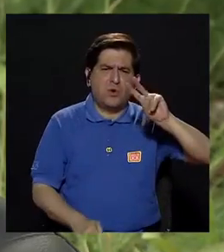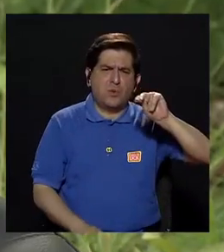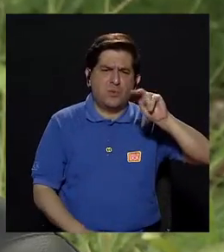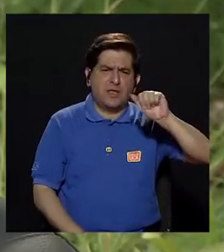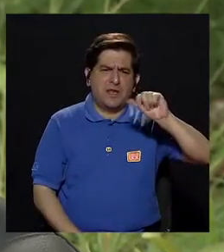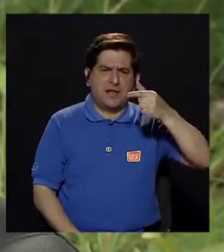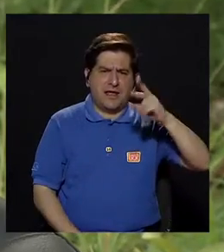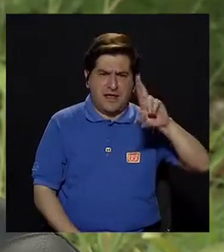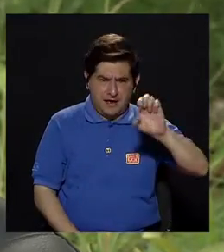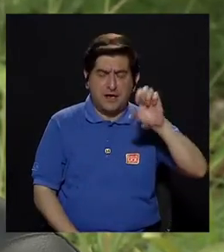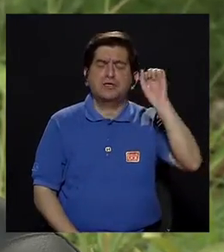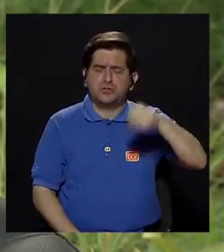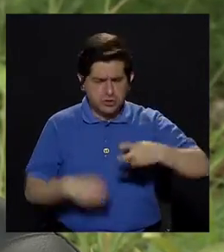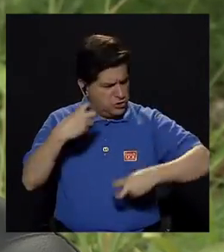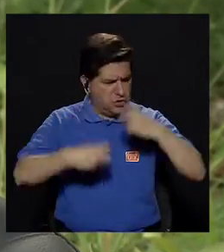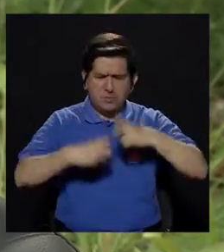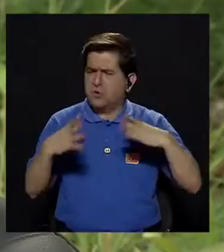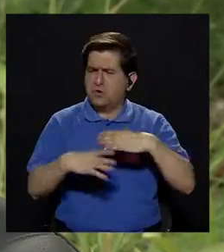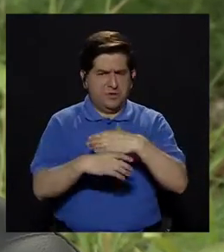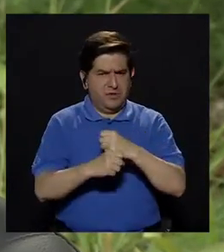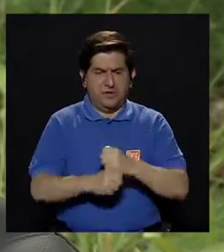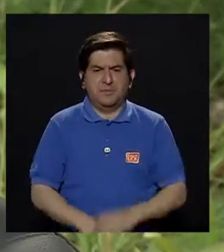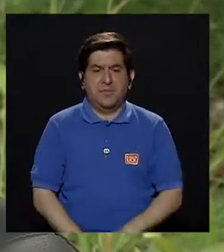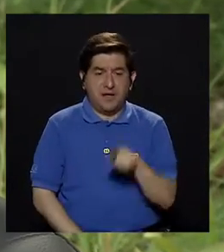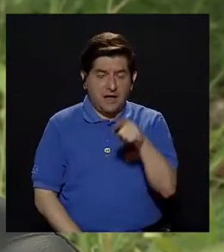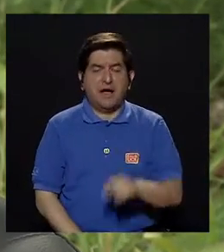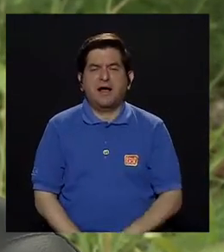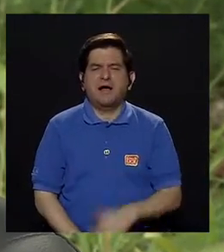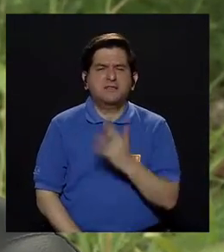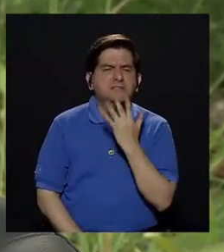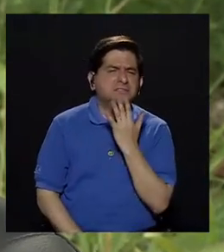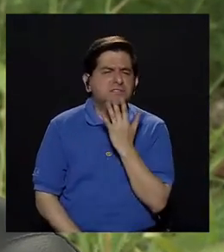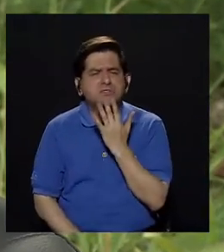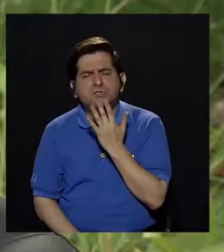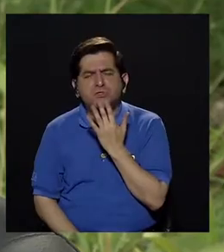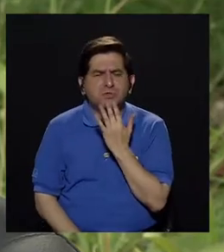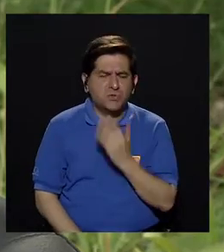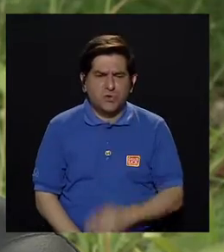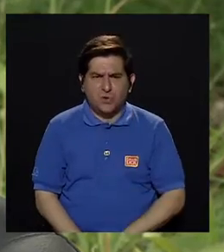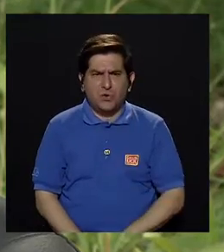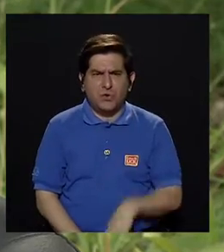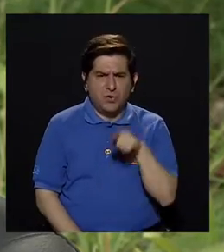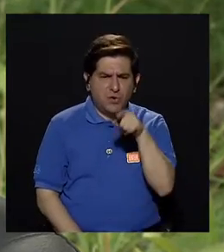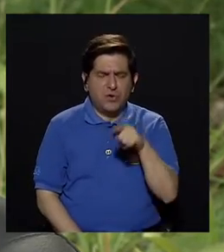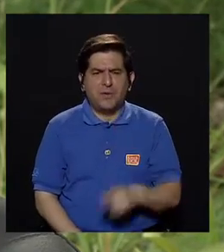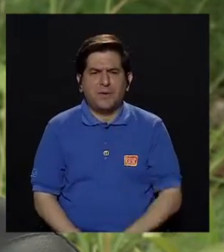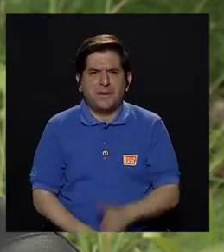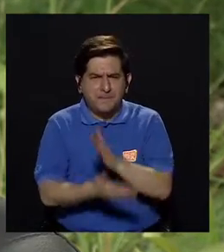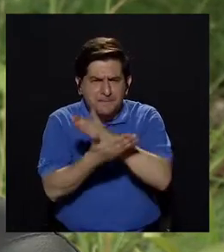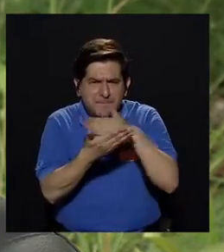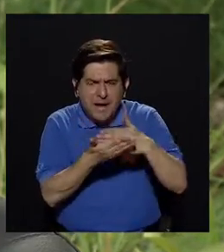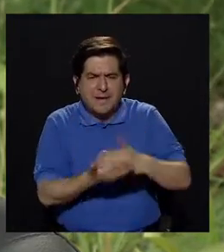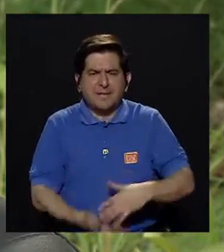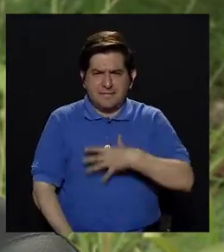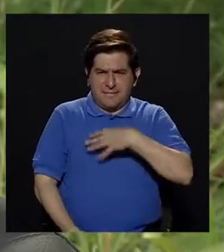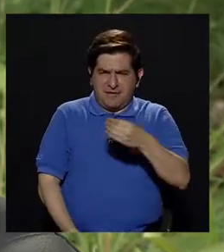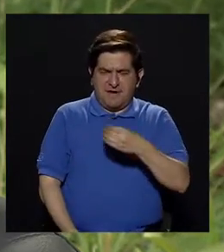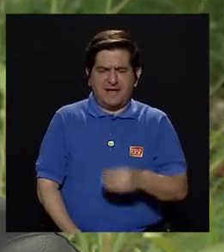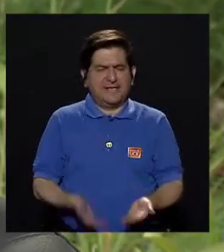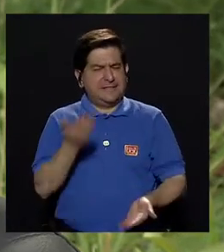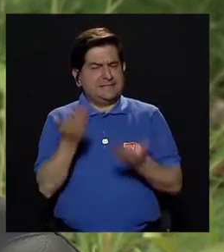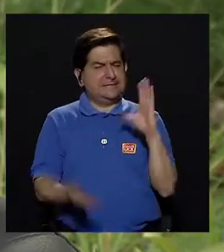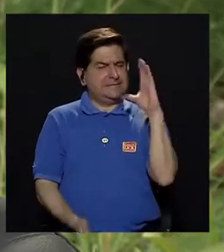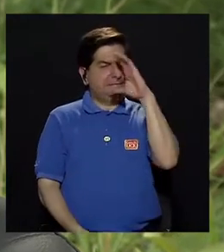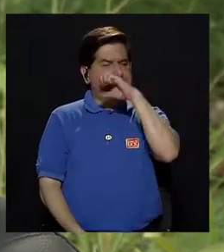producir ningún problema, ¿verdad? Y si tiñe alguna, se encuentra alguna placa blanca, esa puede ser